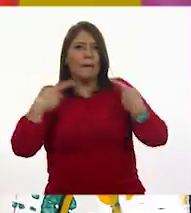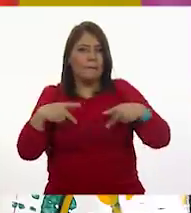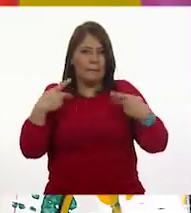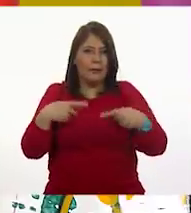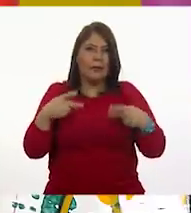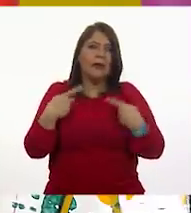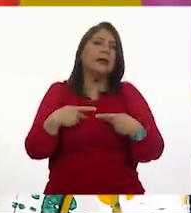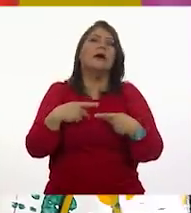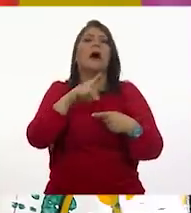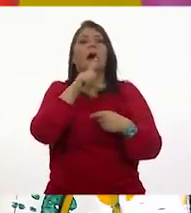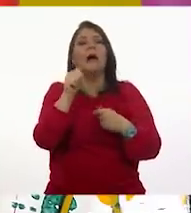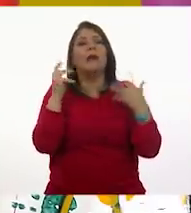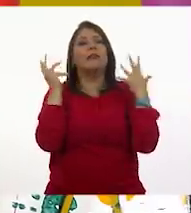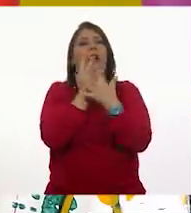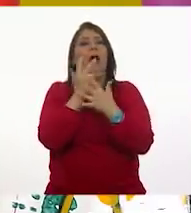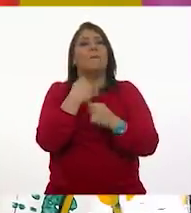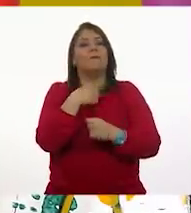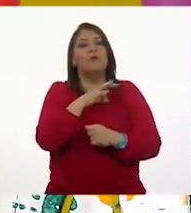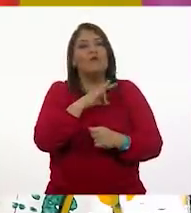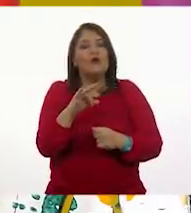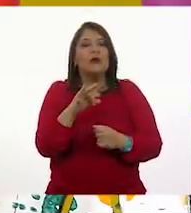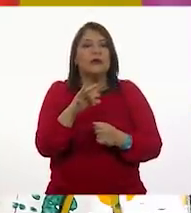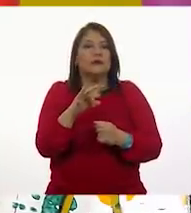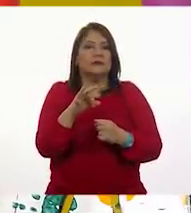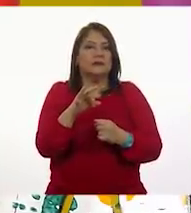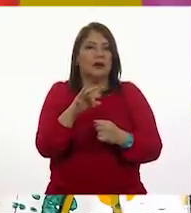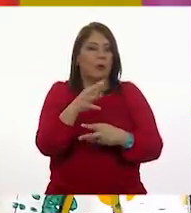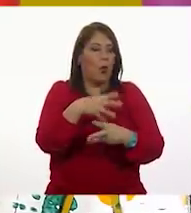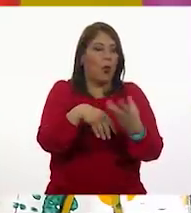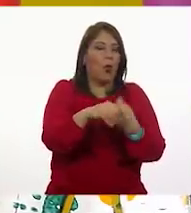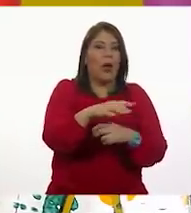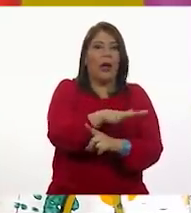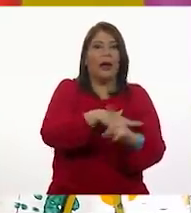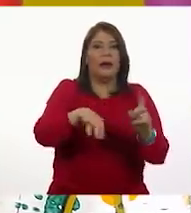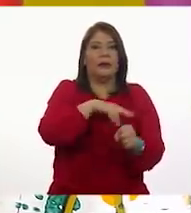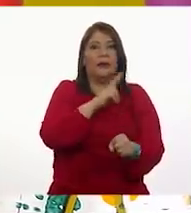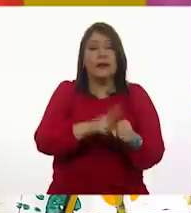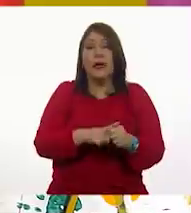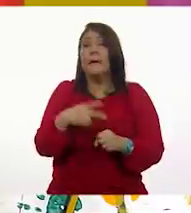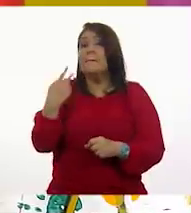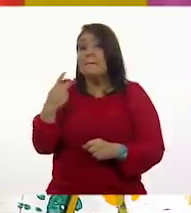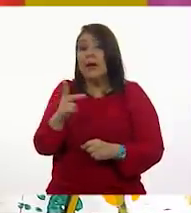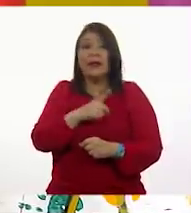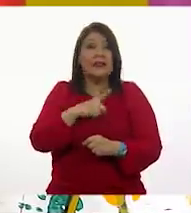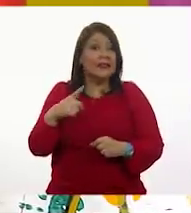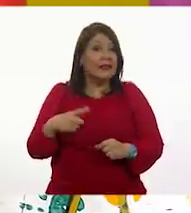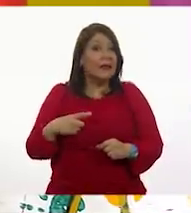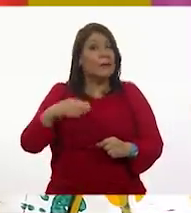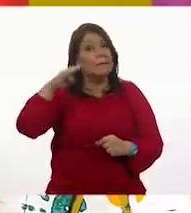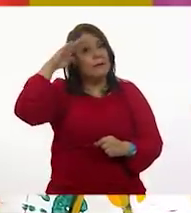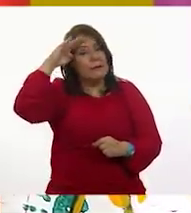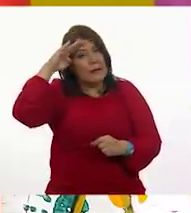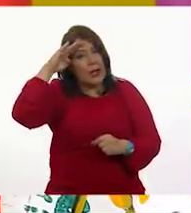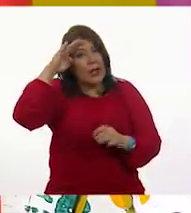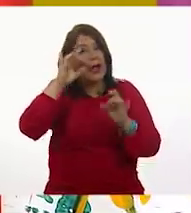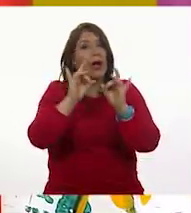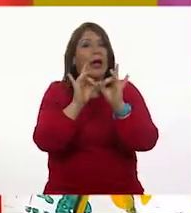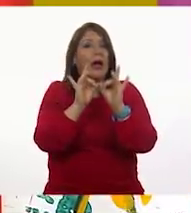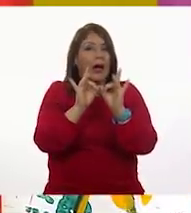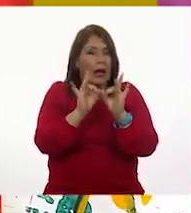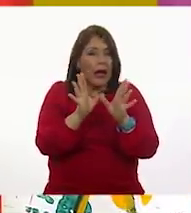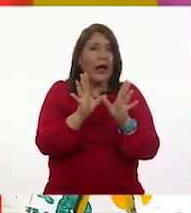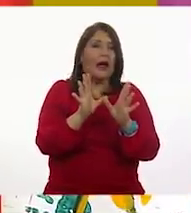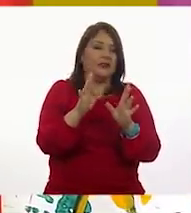puede repercutir también en la naturaleza. Sin embargo, tener en cuenta las posibles consecuencias